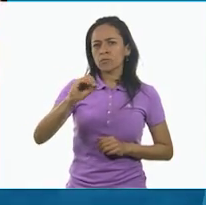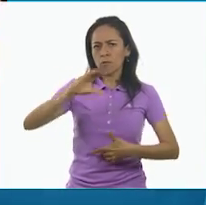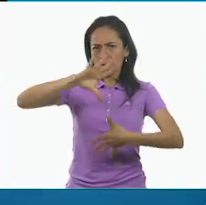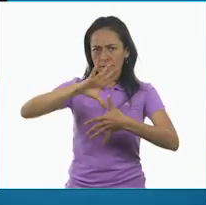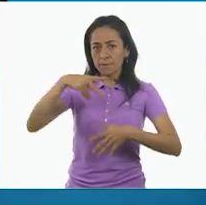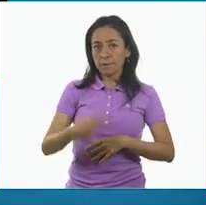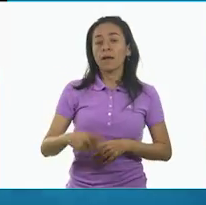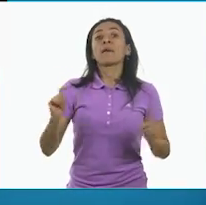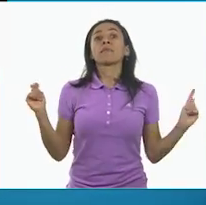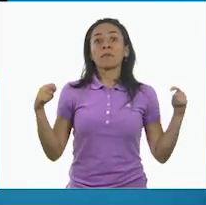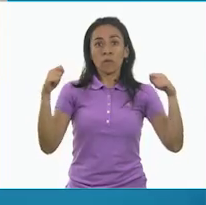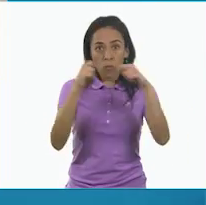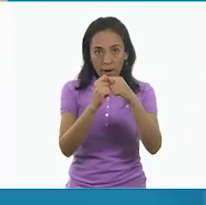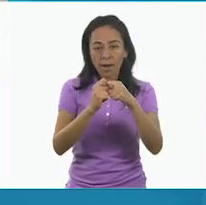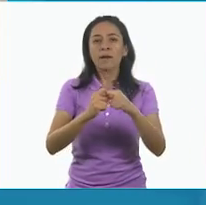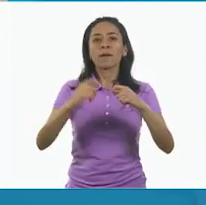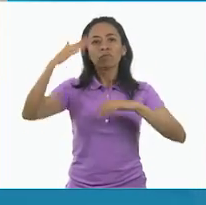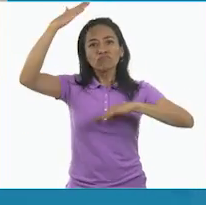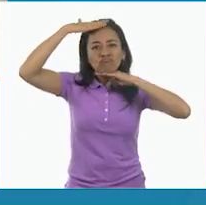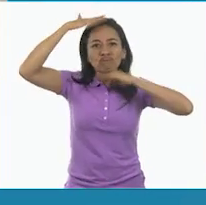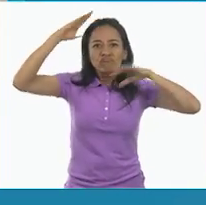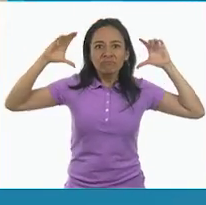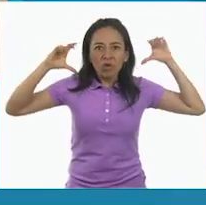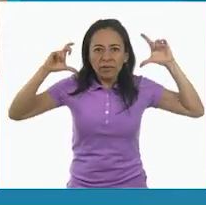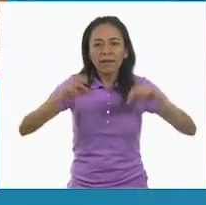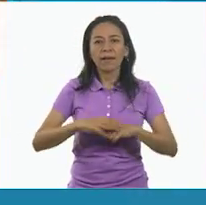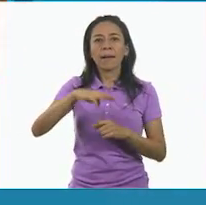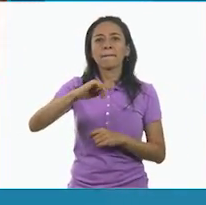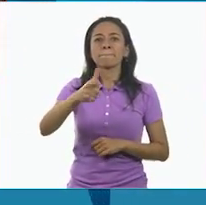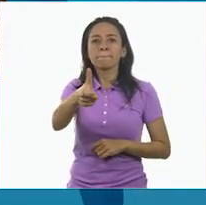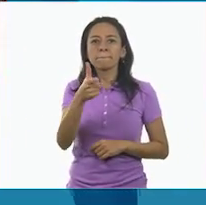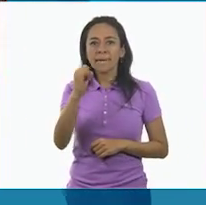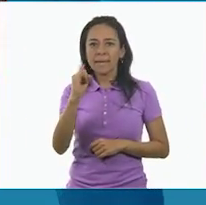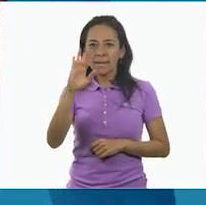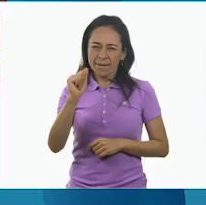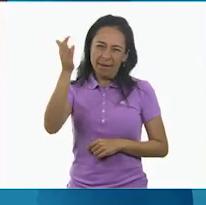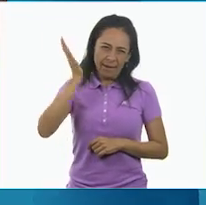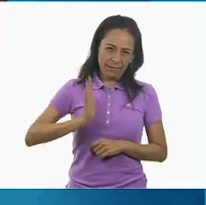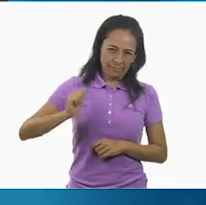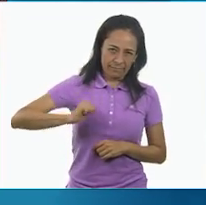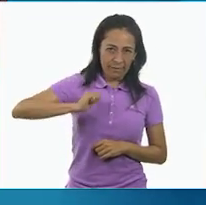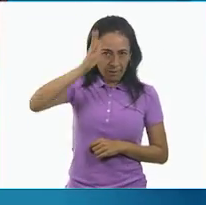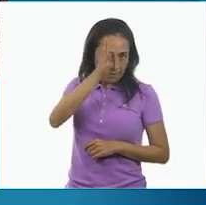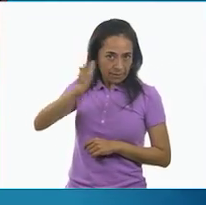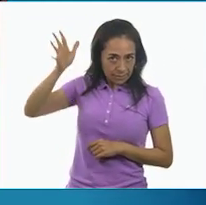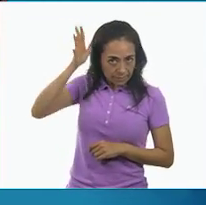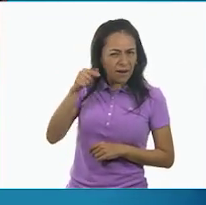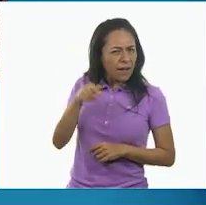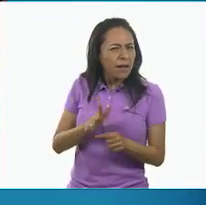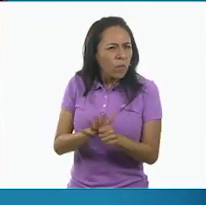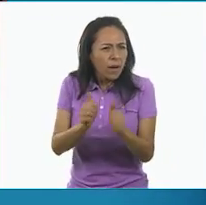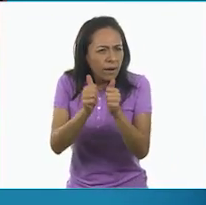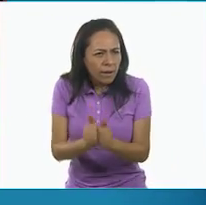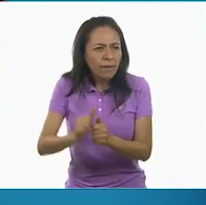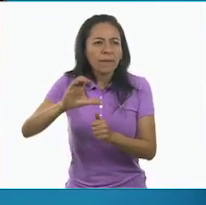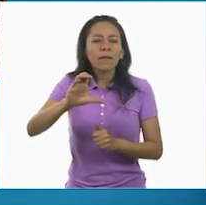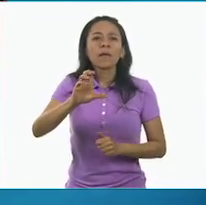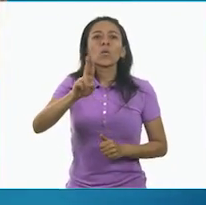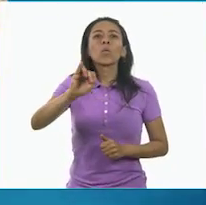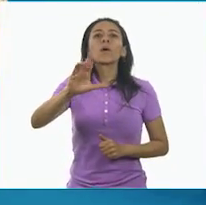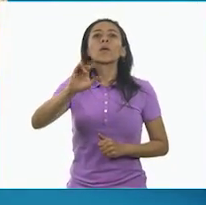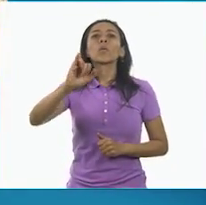teotihuacana, tolteca y mexica. A esta zona pertenecen los asentamientos de